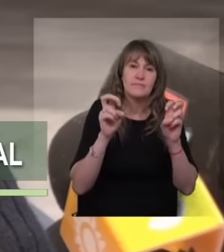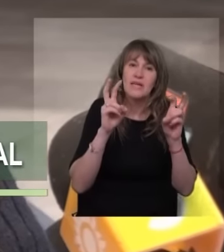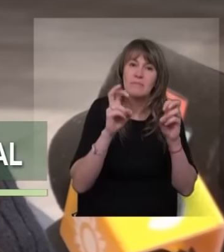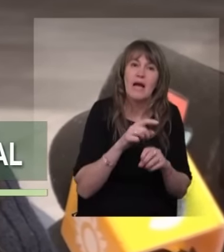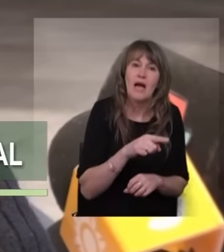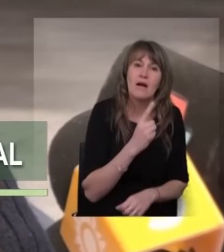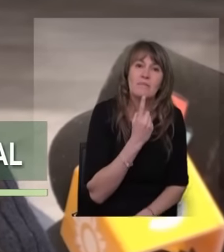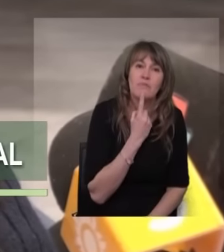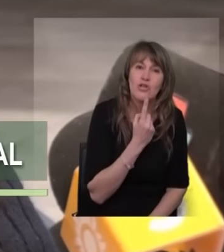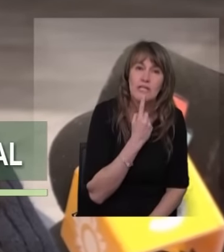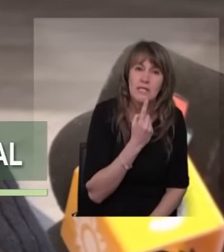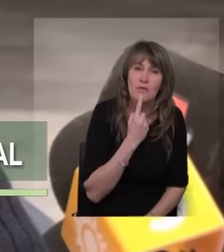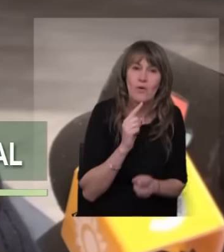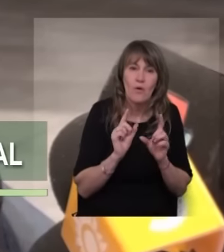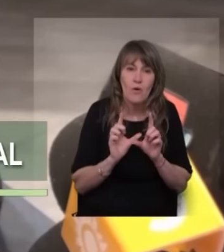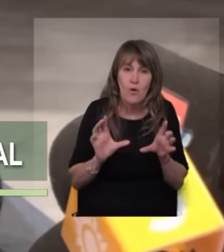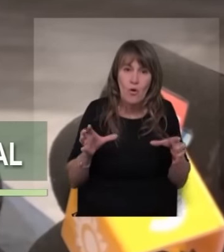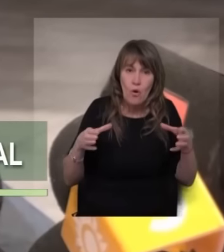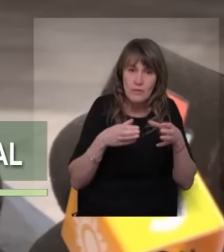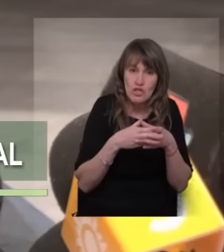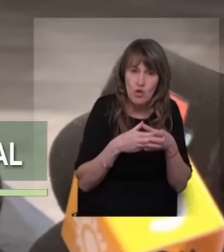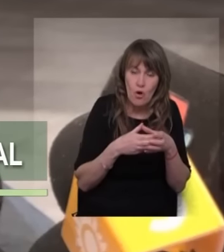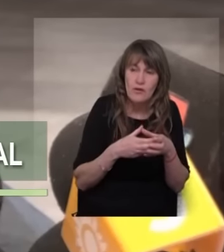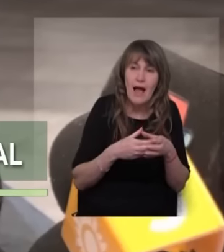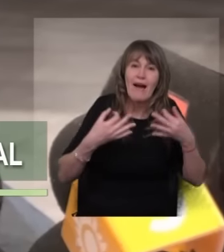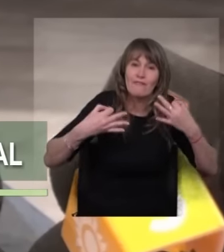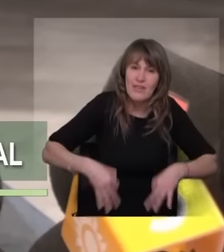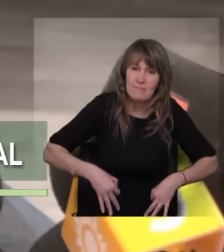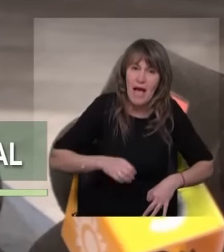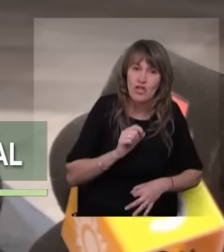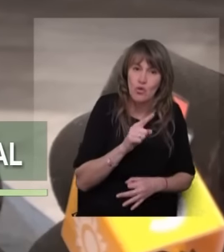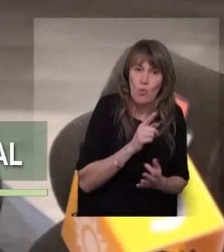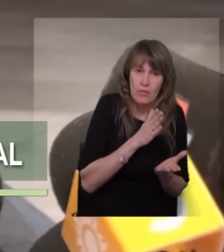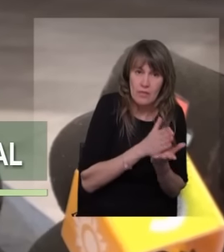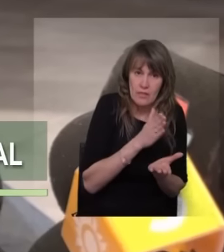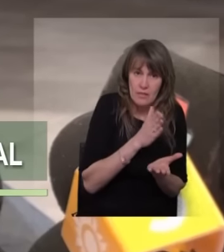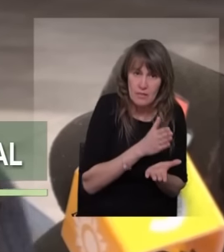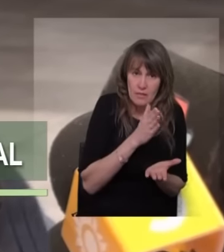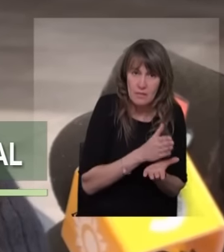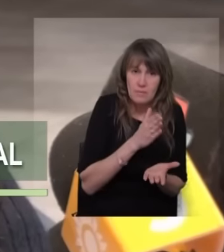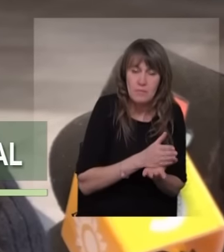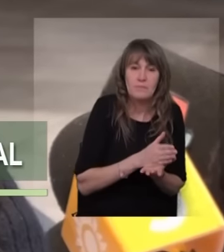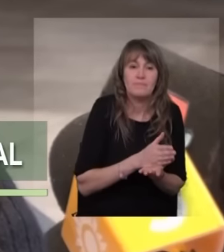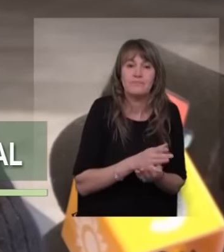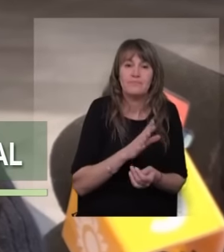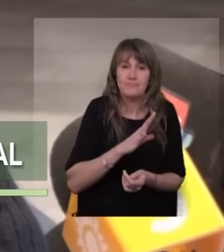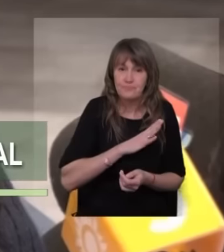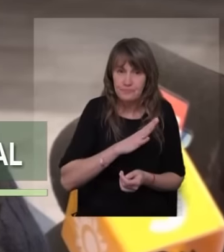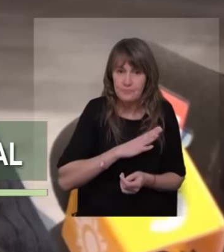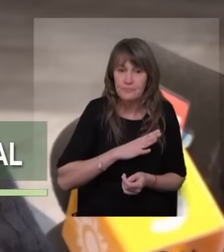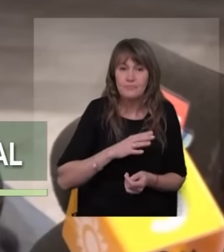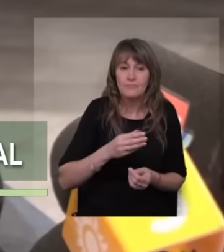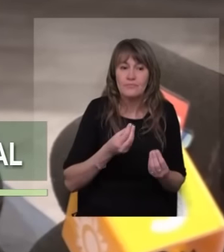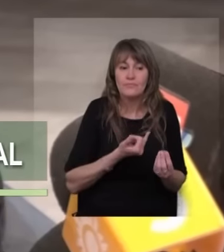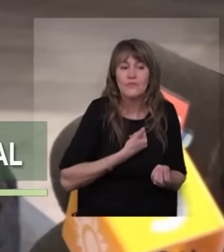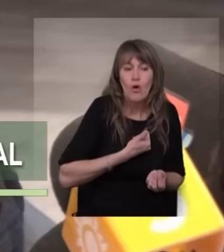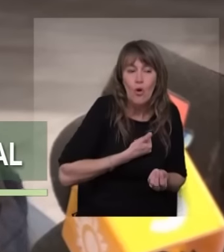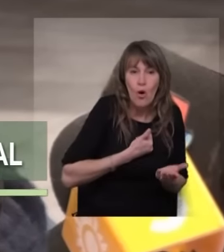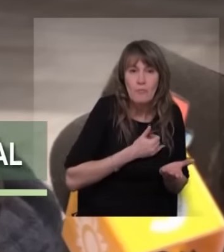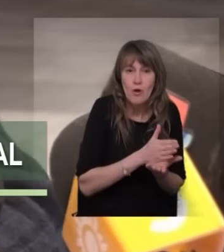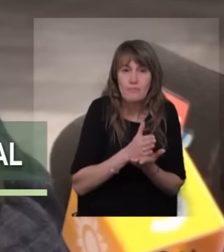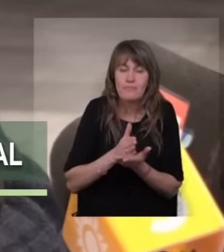de la comisión afirm tus derechos que estudia este todas las condicionantes de la